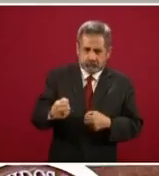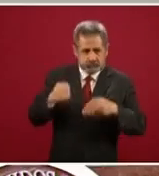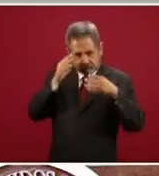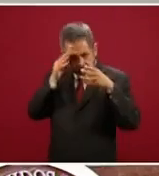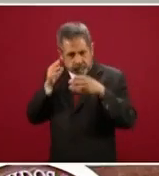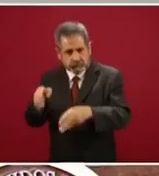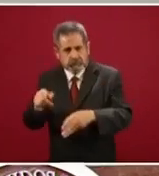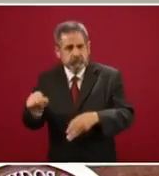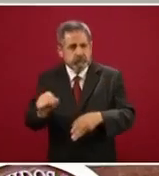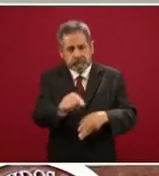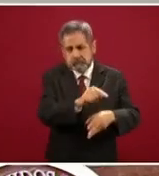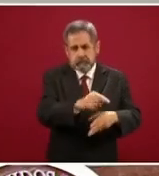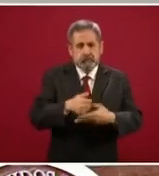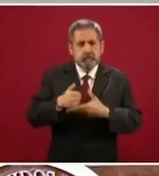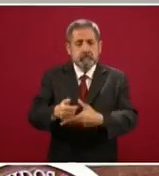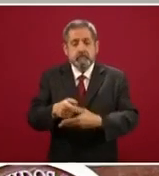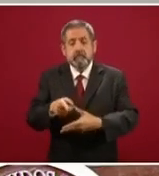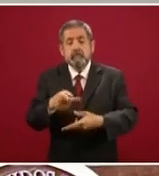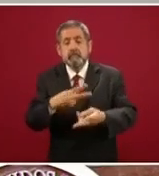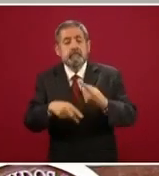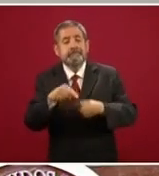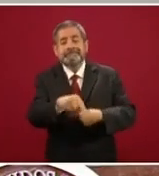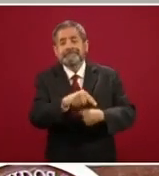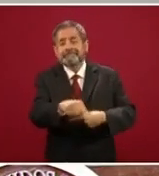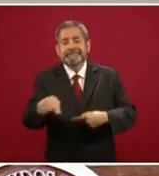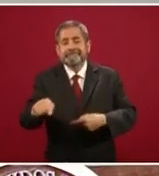originan la violencia.